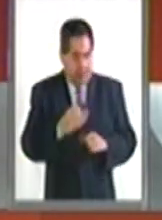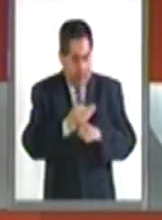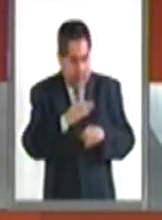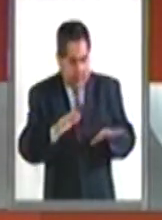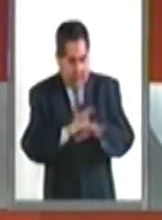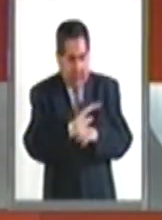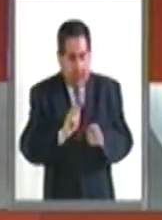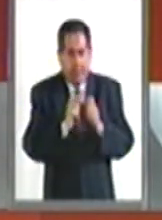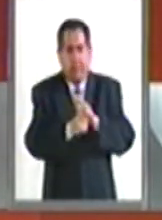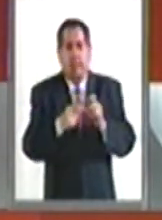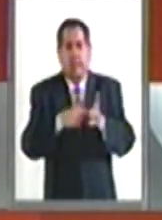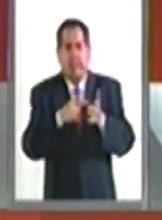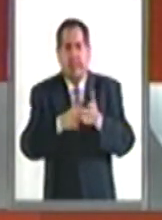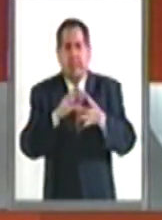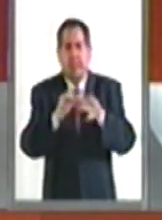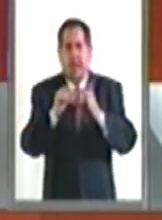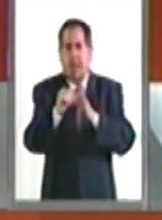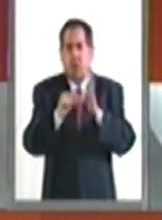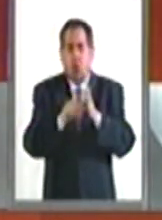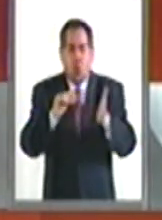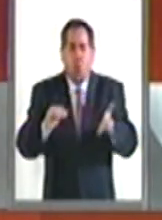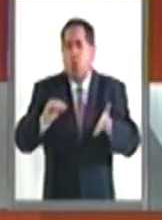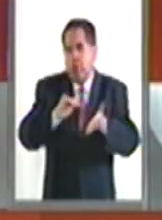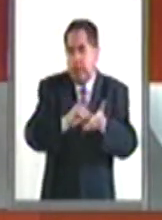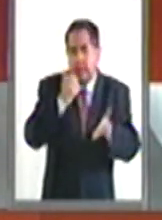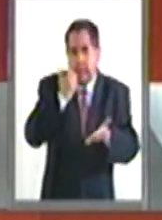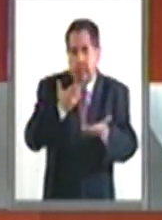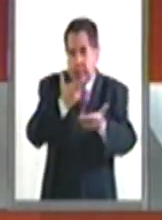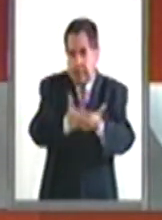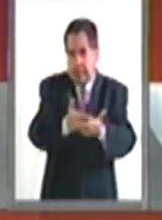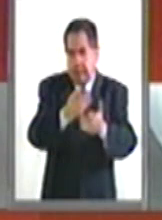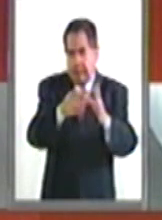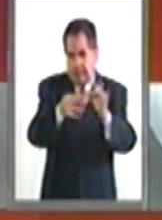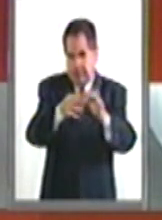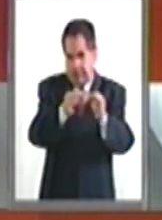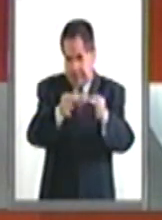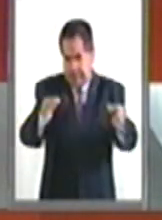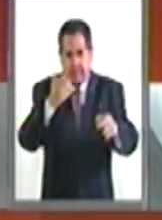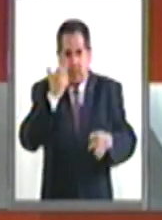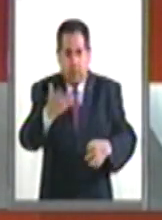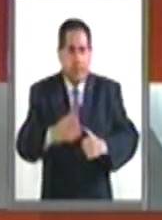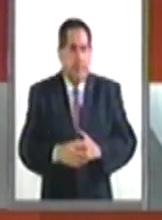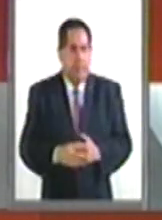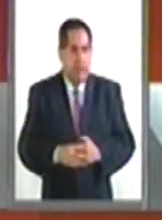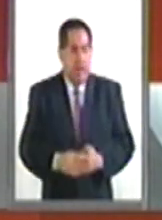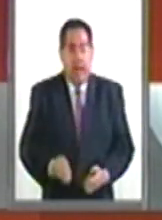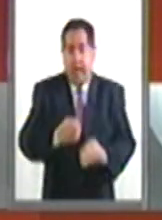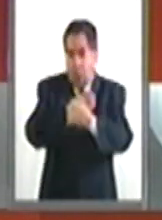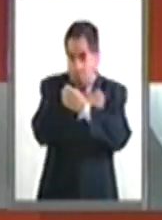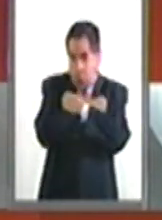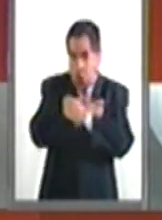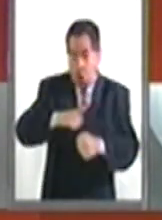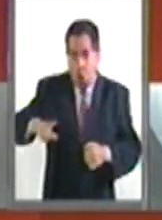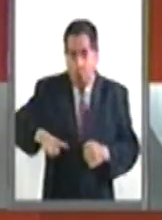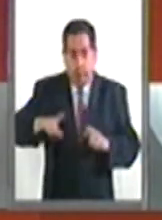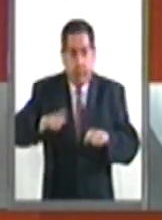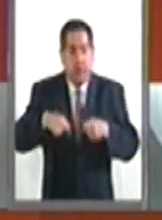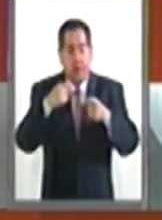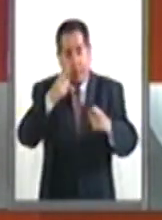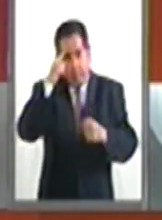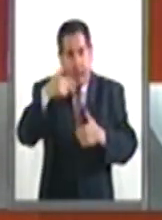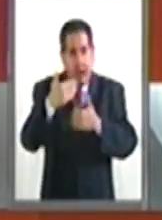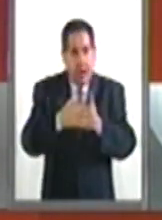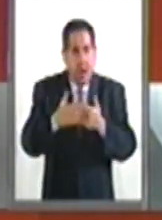es orientar el mandato que viene en ese artículo mencionado lo siguiente. La educación que imparta el Estado tenderá a